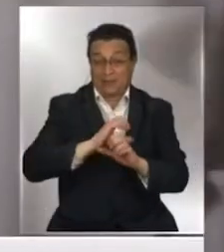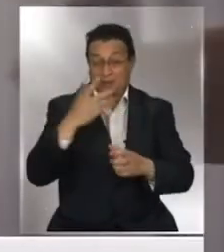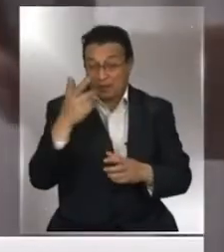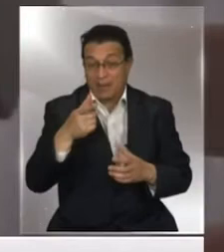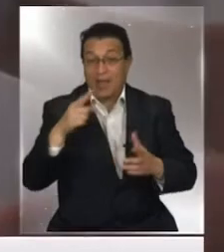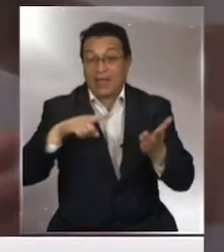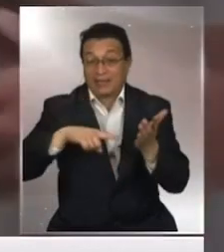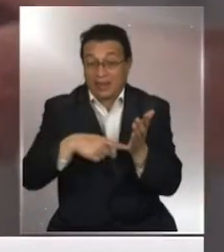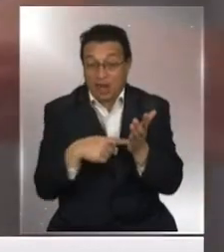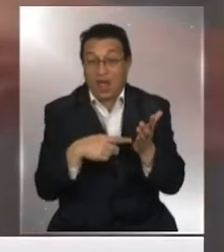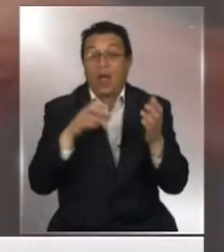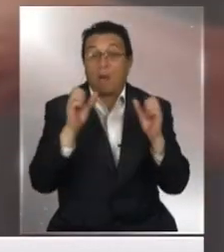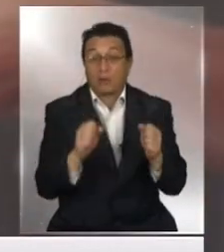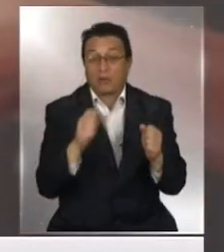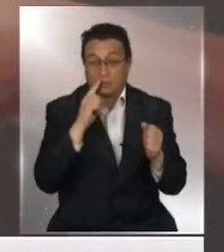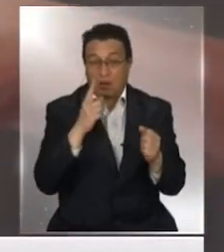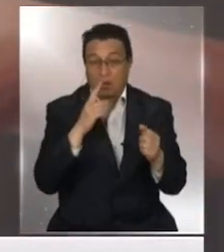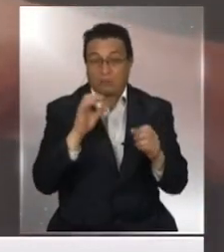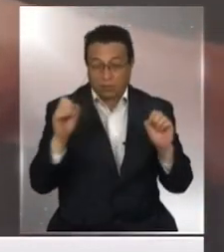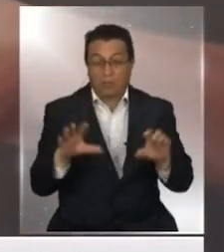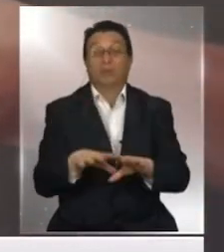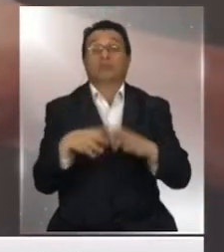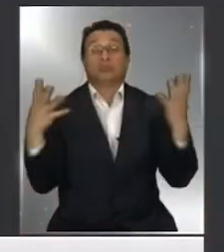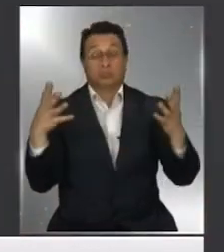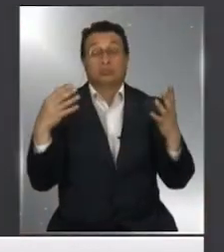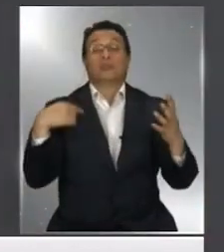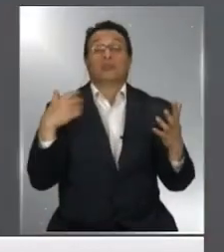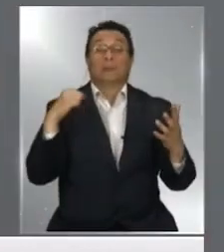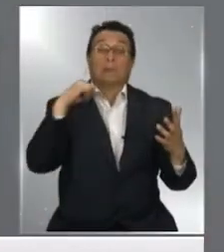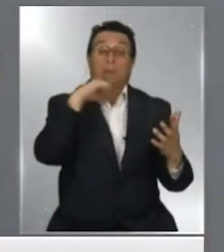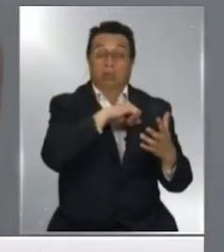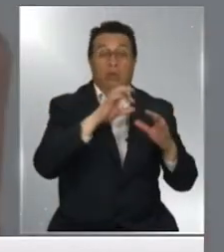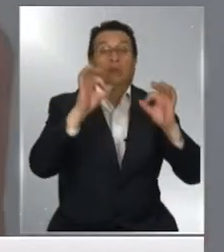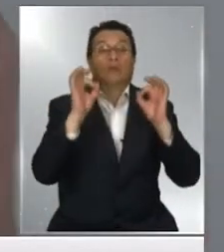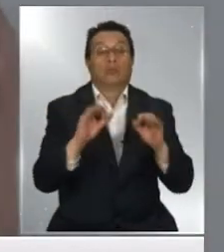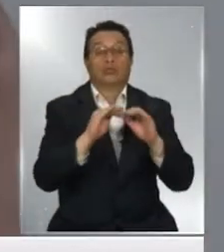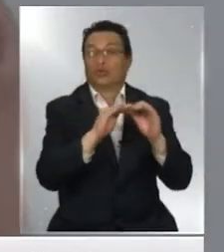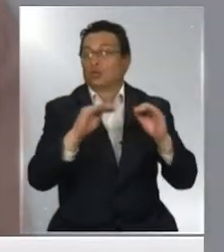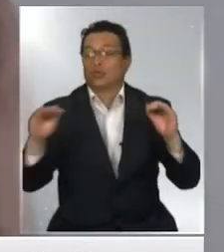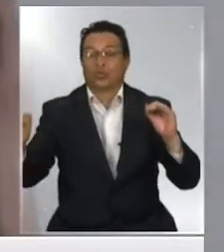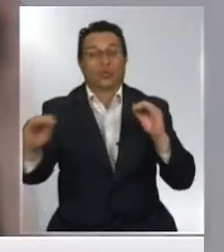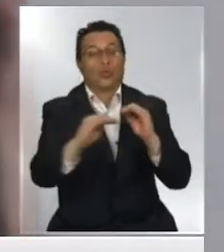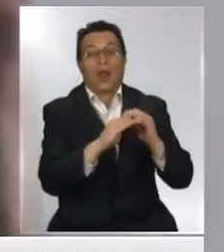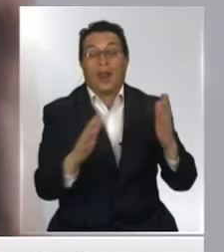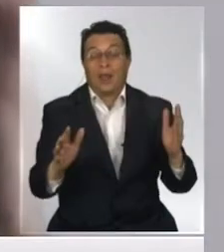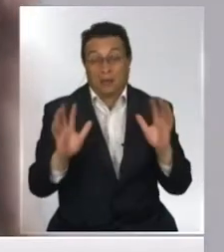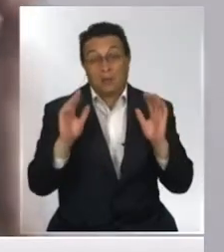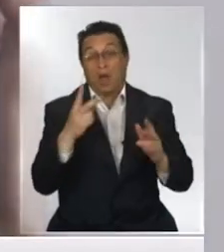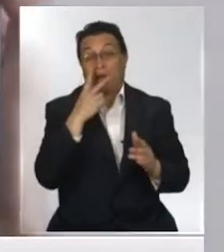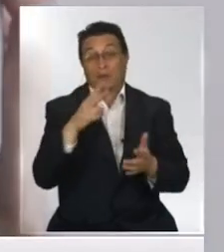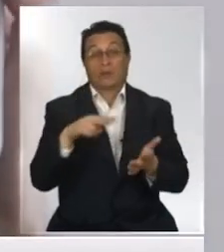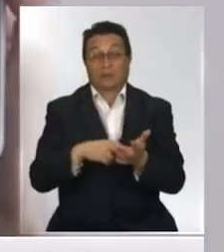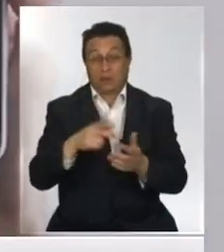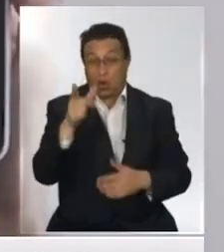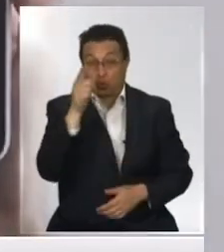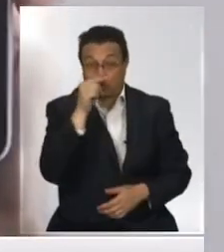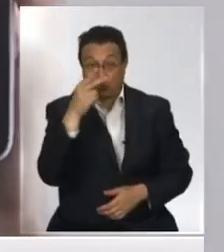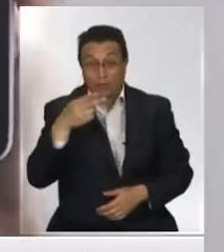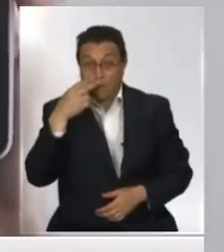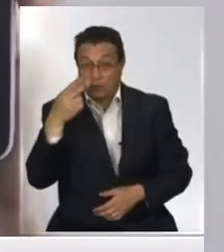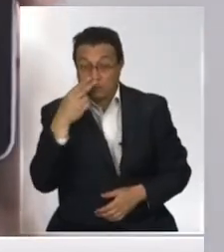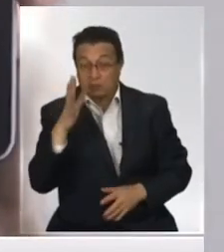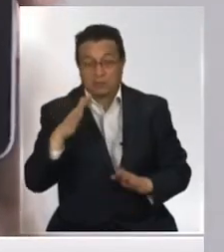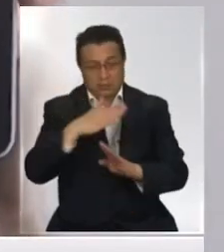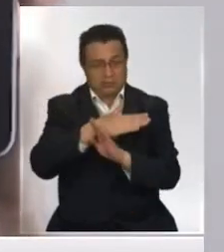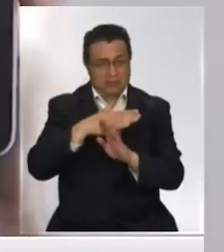diferenciarse, de pronto van con el palo al gato y sacan una tecnología que se vuelve un estándar. Claro, vamos a ver, hay que esperar. Octubre, noviembre podríamos tener alguna anuncio. A